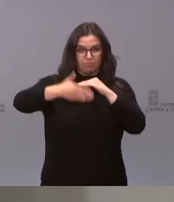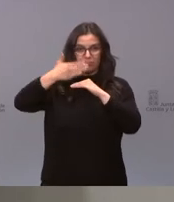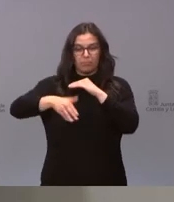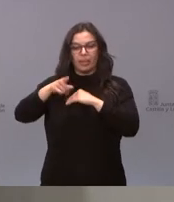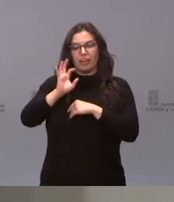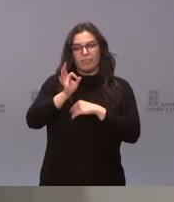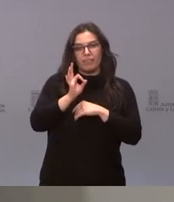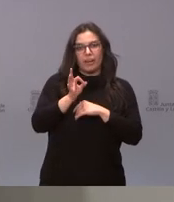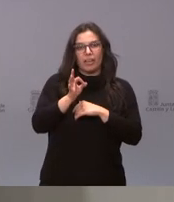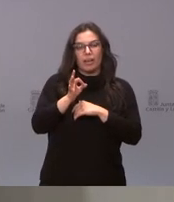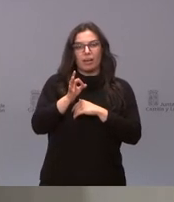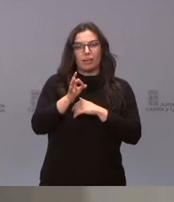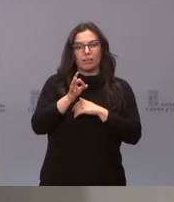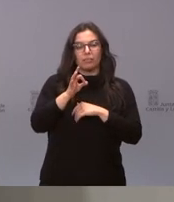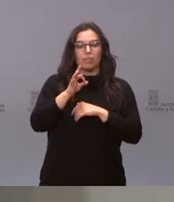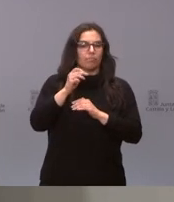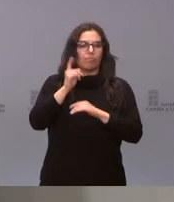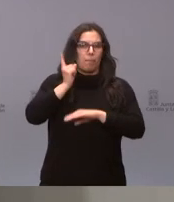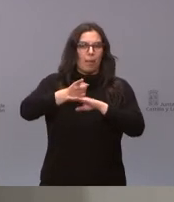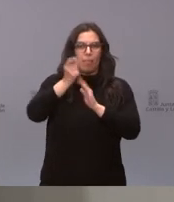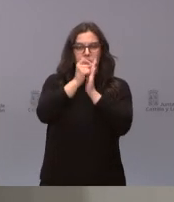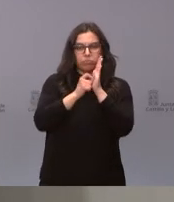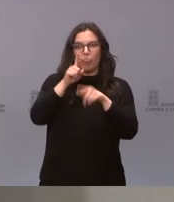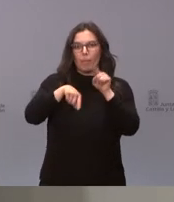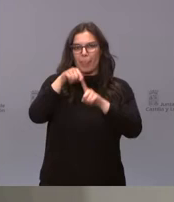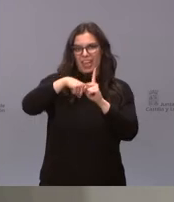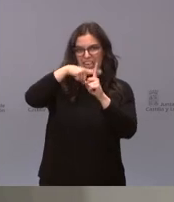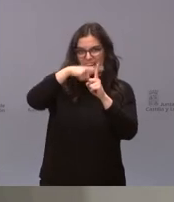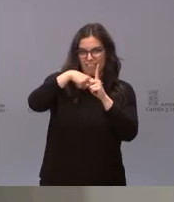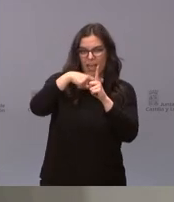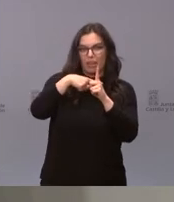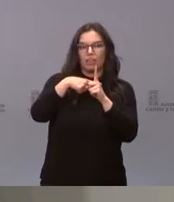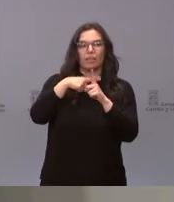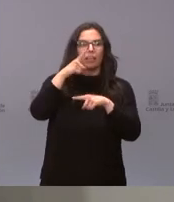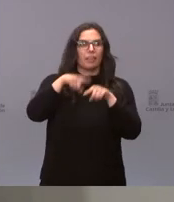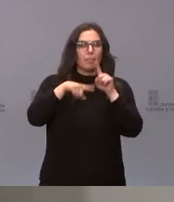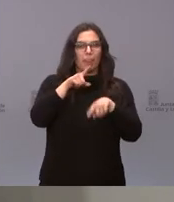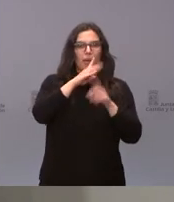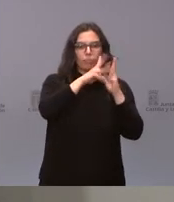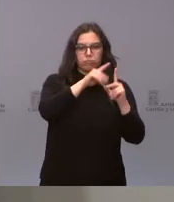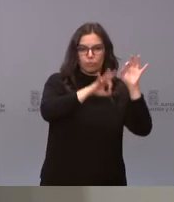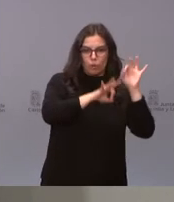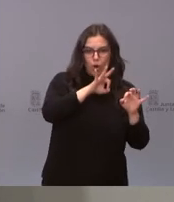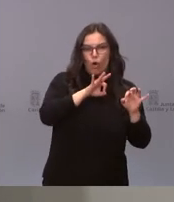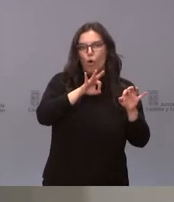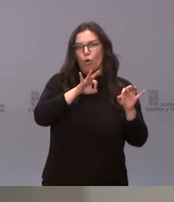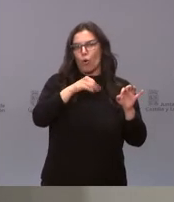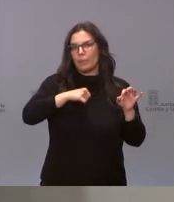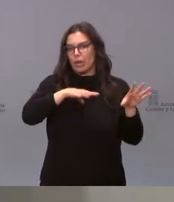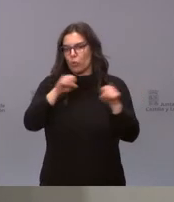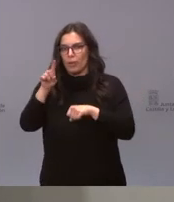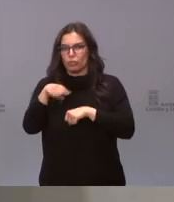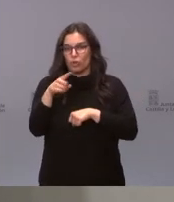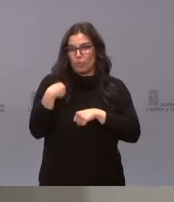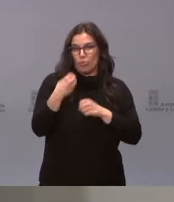estipulado según los niveles de alerta de incidencia de depresión hospitalaria de que está reflejado en el en